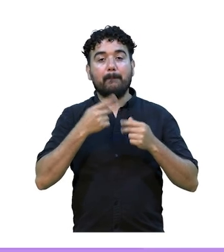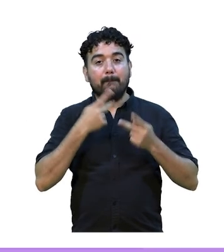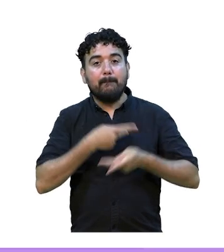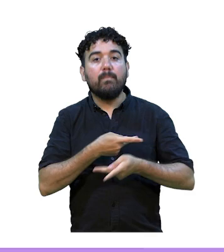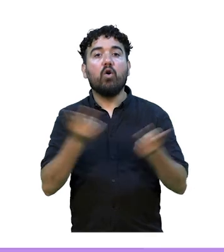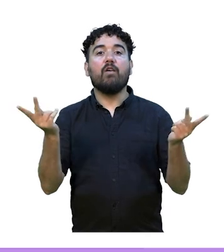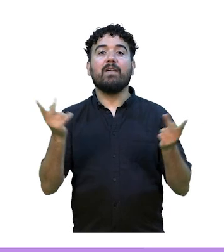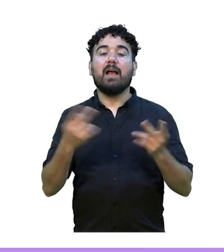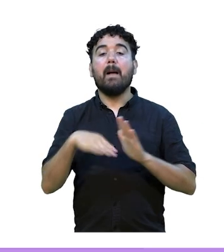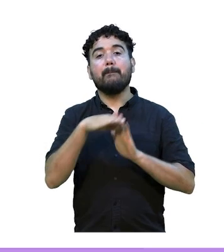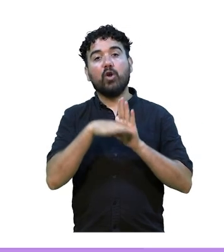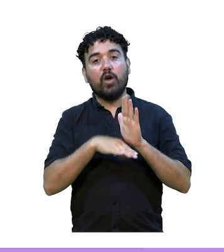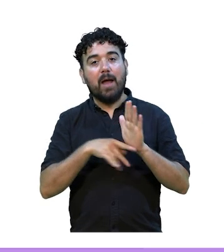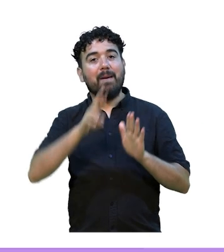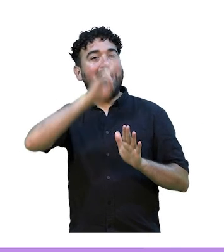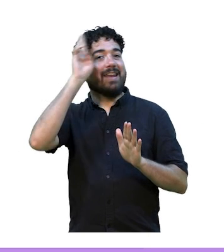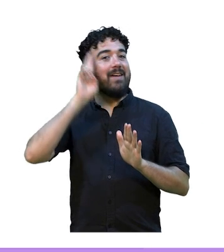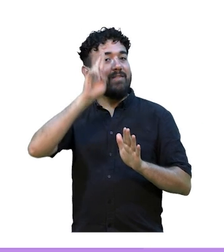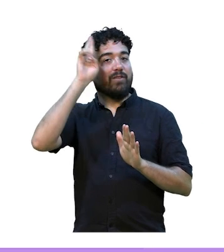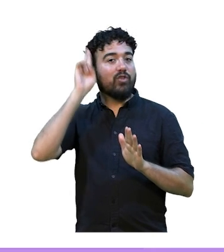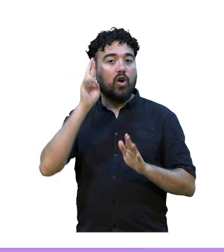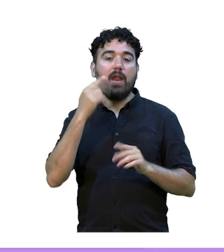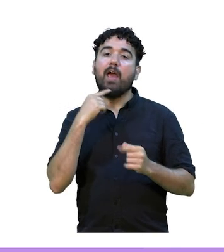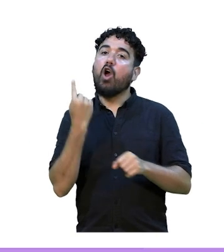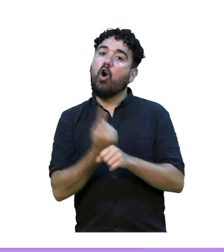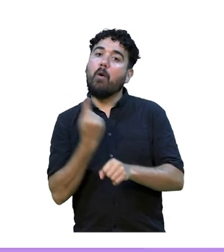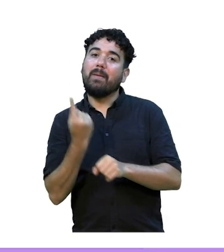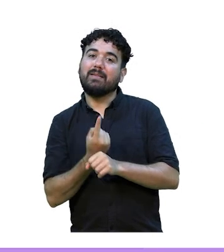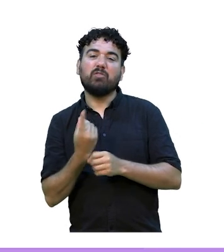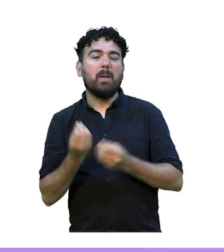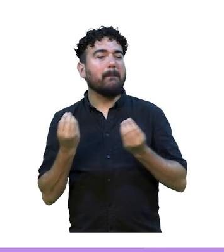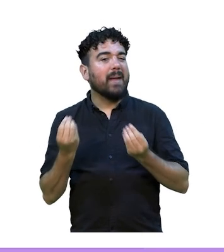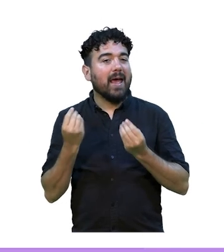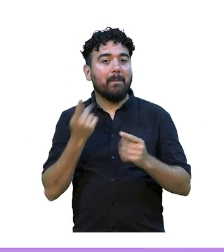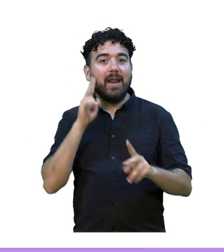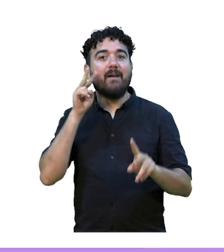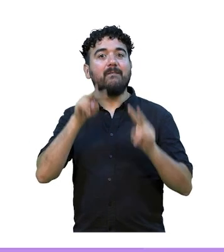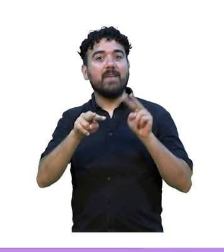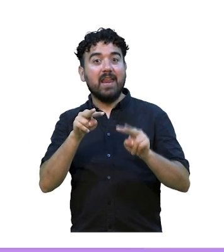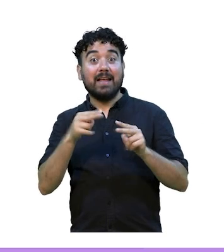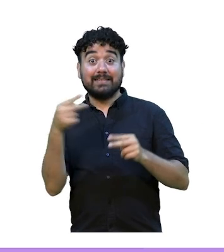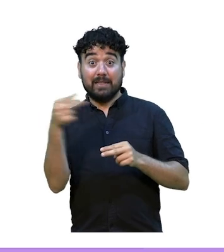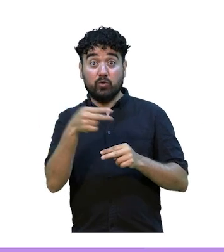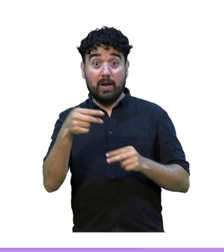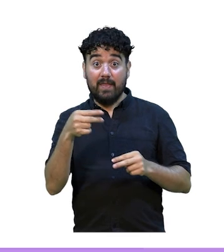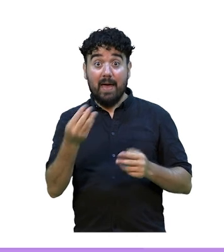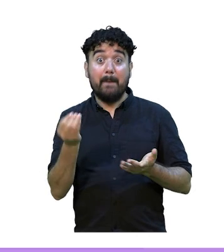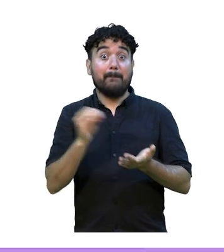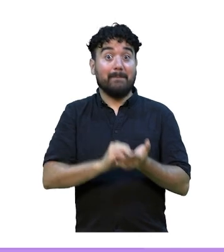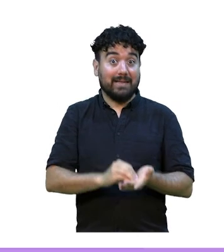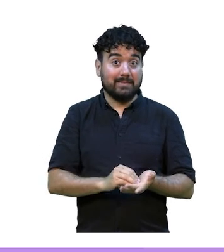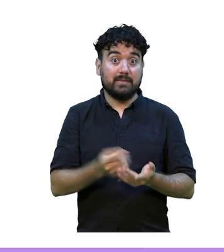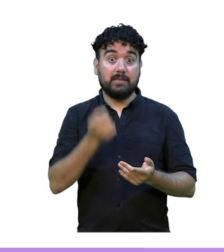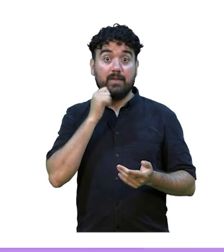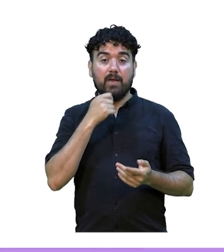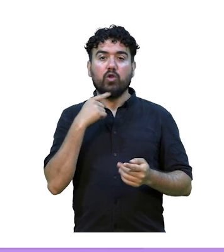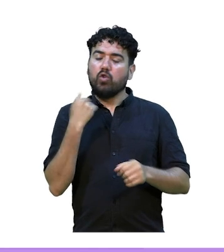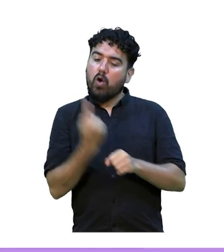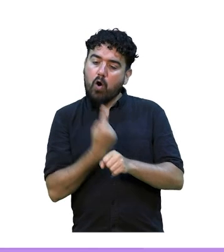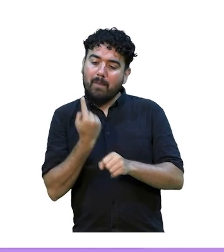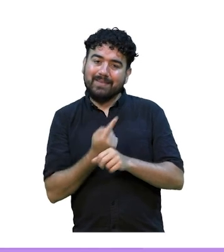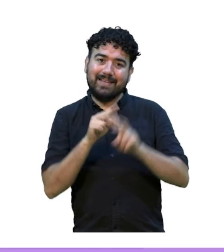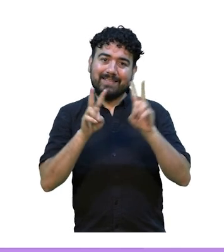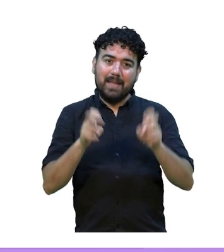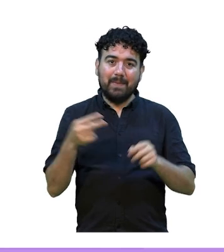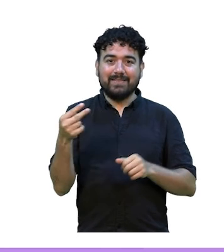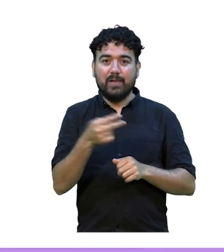públicas, programas, reflexiones, conversaciones que también nos hagan ver que la sexualidad va más allá de eso, que